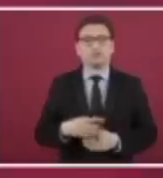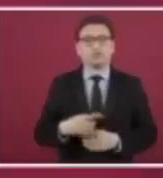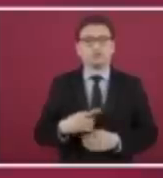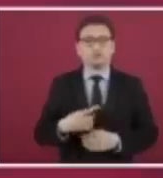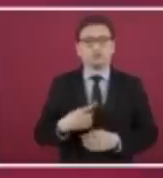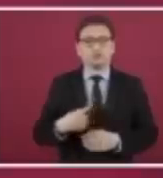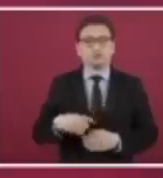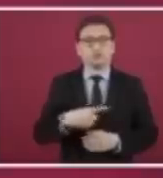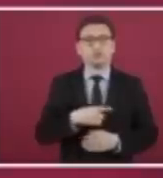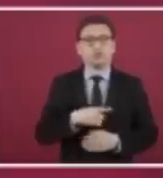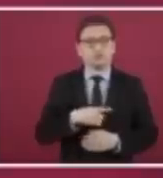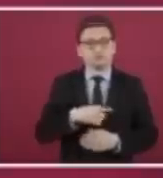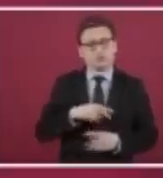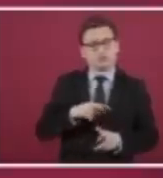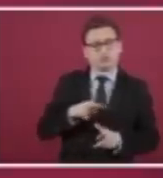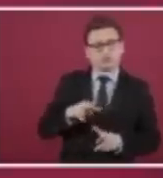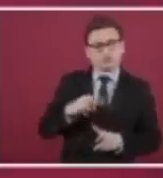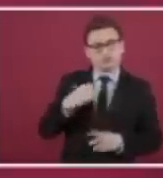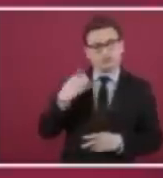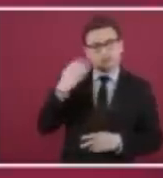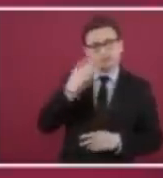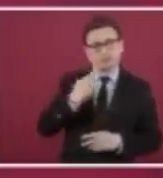Llegamos a tener 20